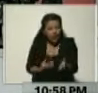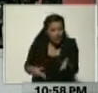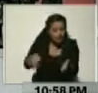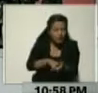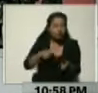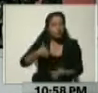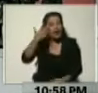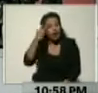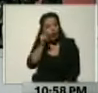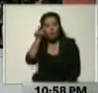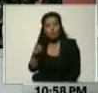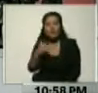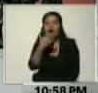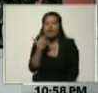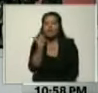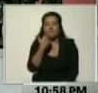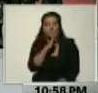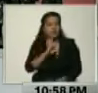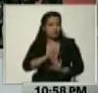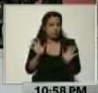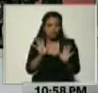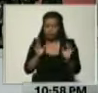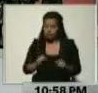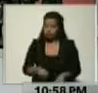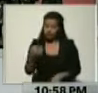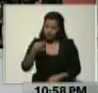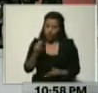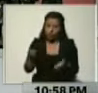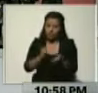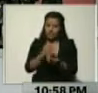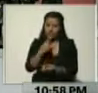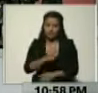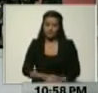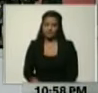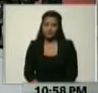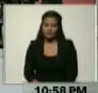programa. Lo reitero aquí en este programa.